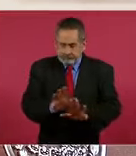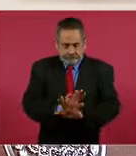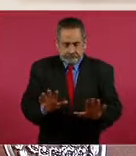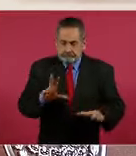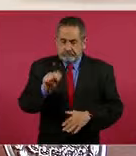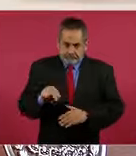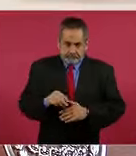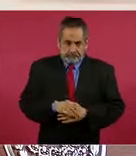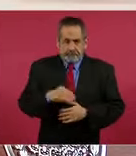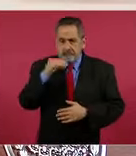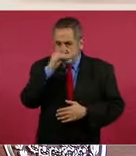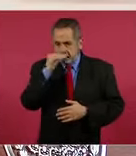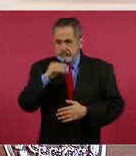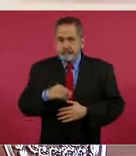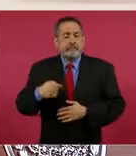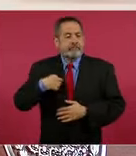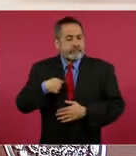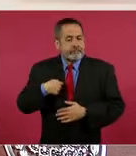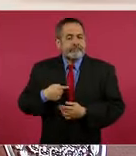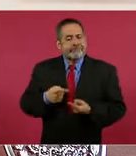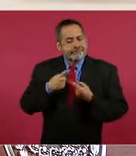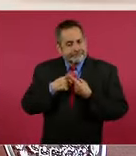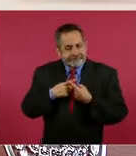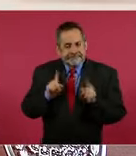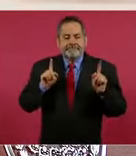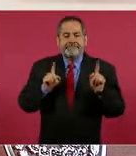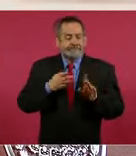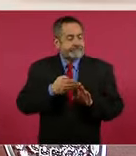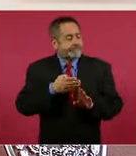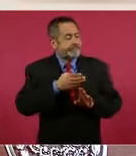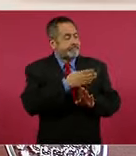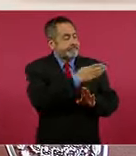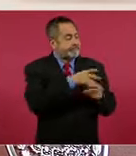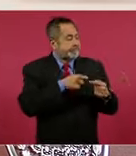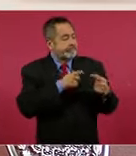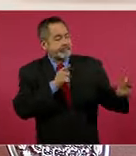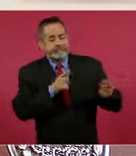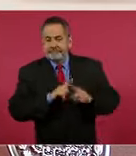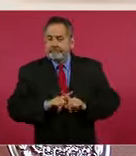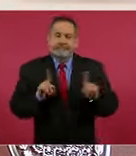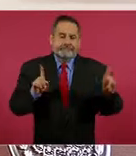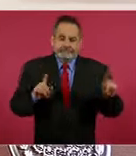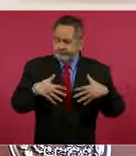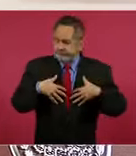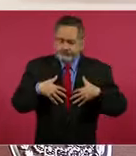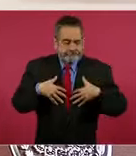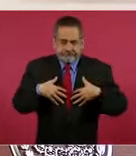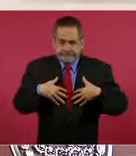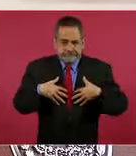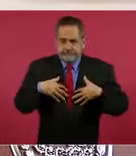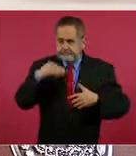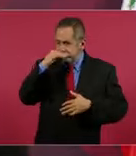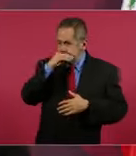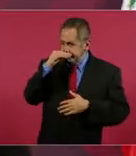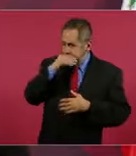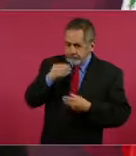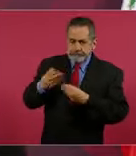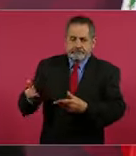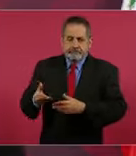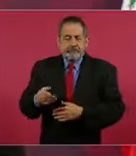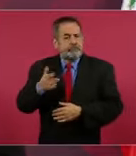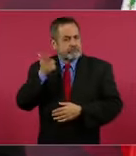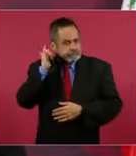esto nos hace diferentes a nuestros adversarios, y ojalá lo